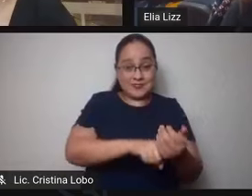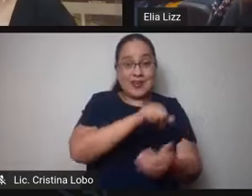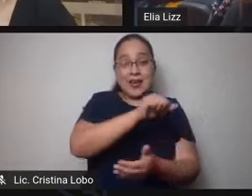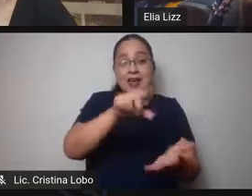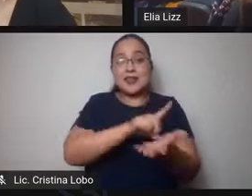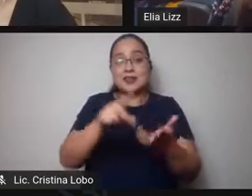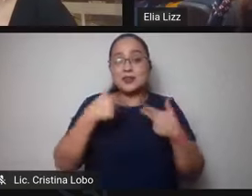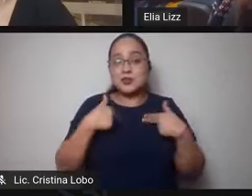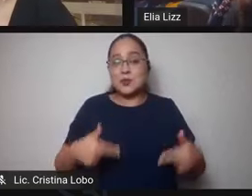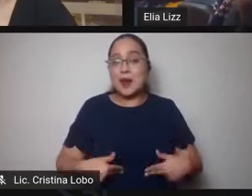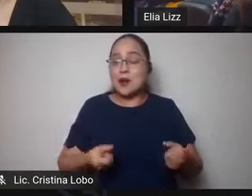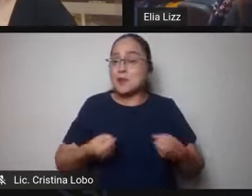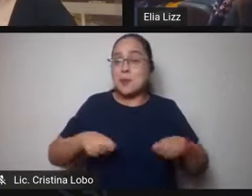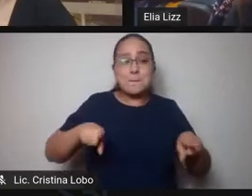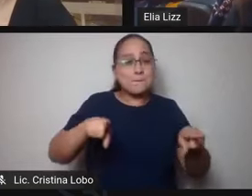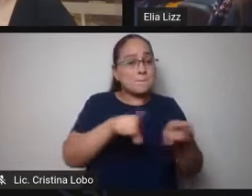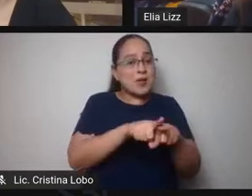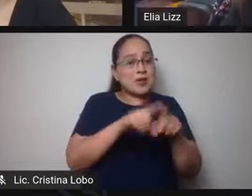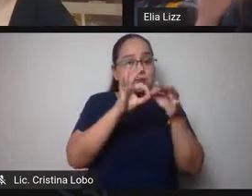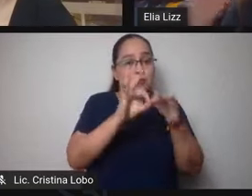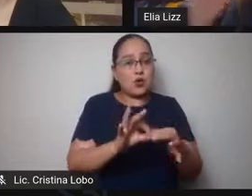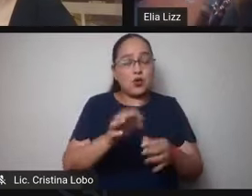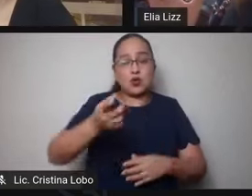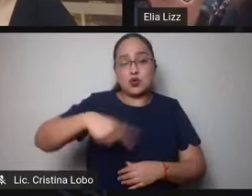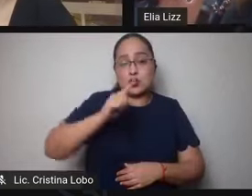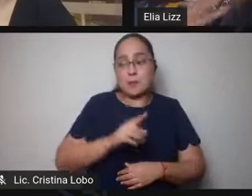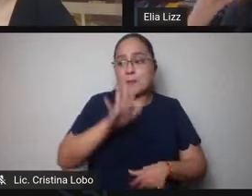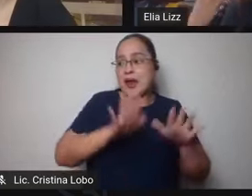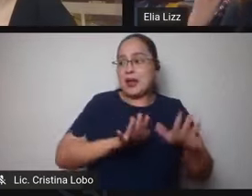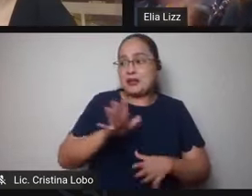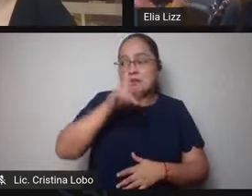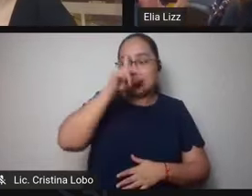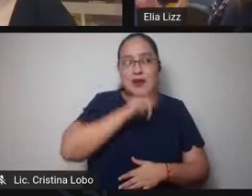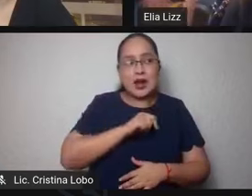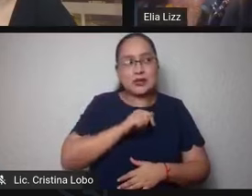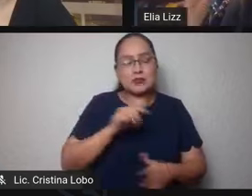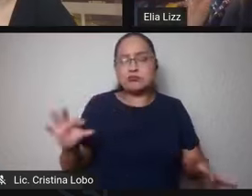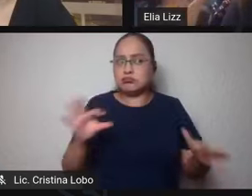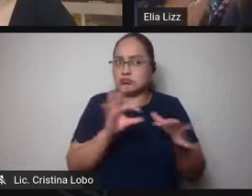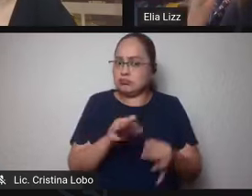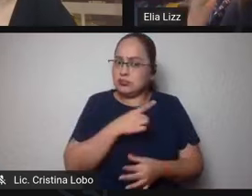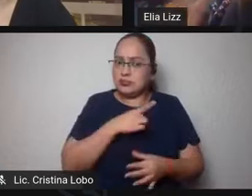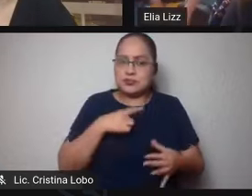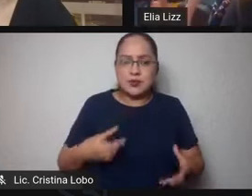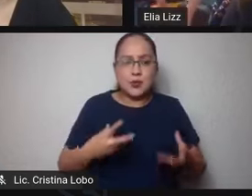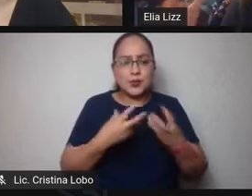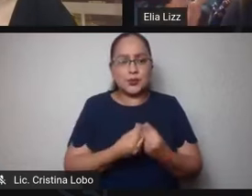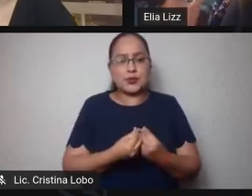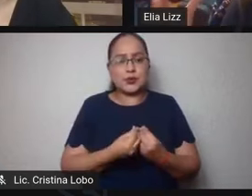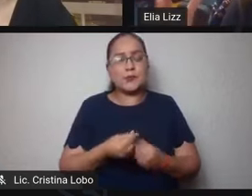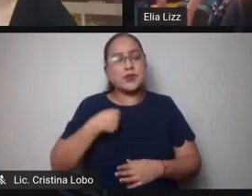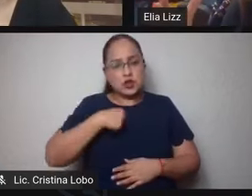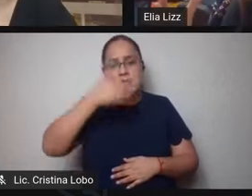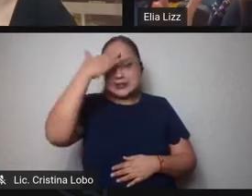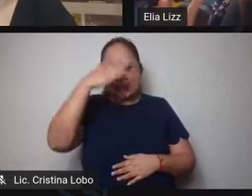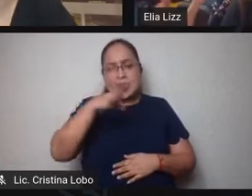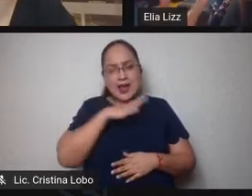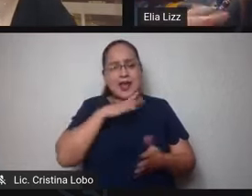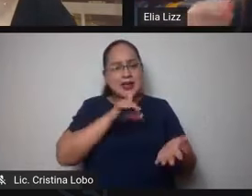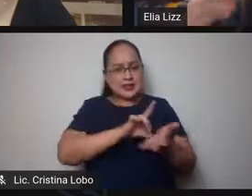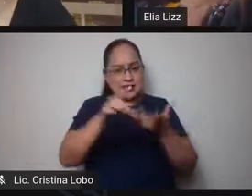humanos. Esa es la parte que se nos está brincando. Yo entiendo, me queda claro que tenemos una bronca con los derechos